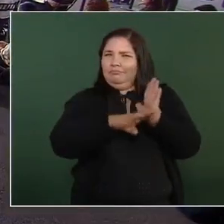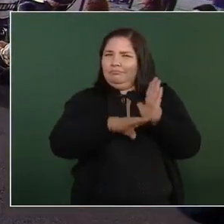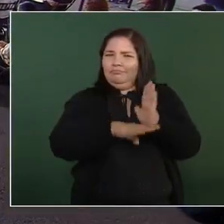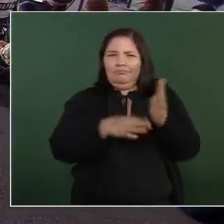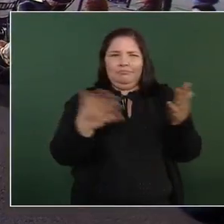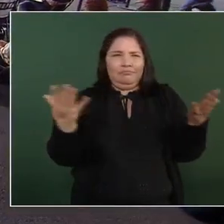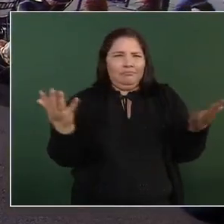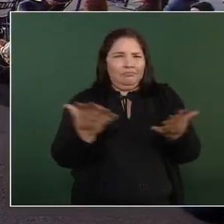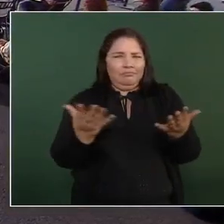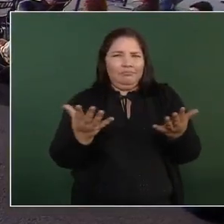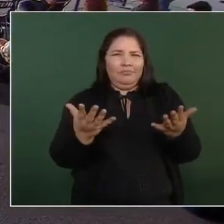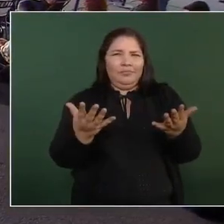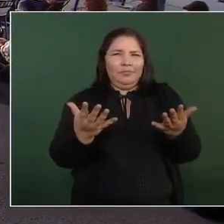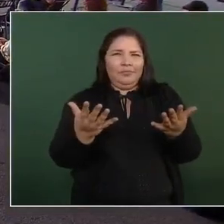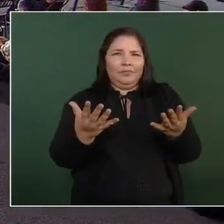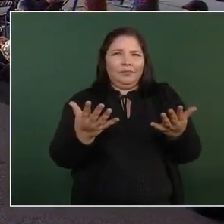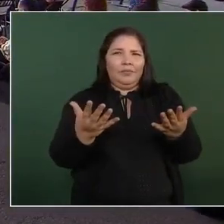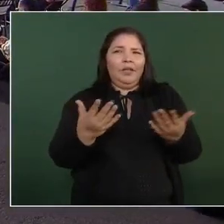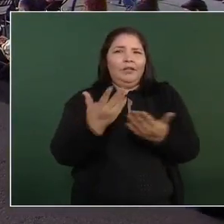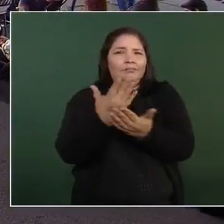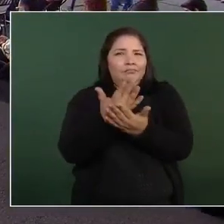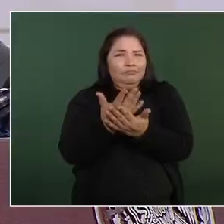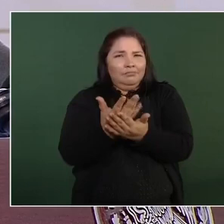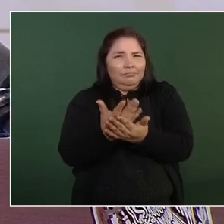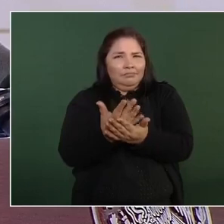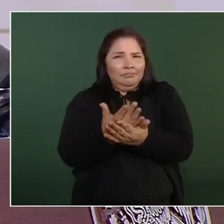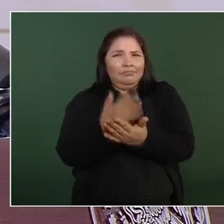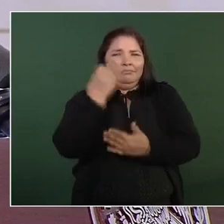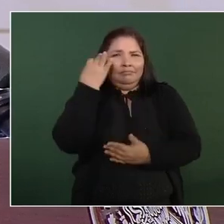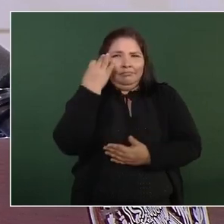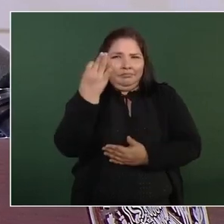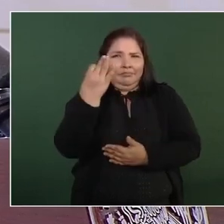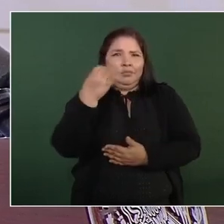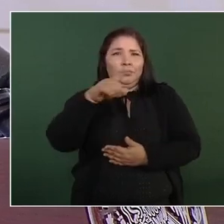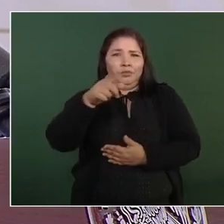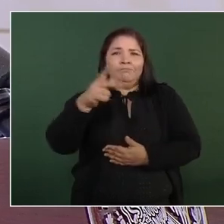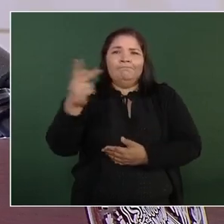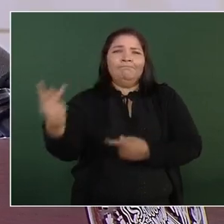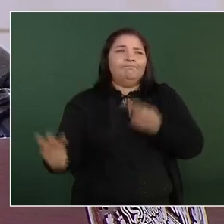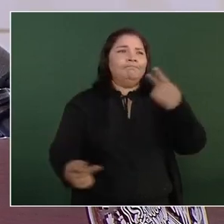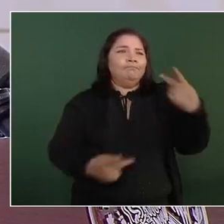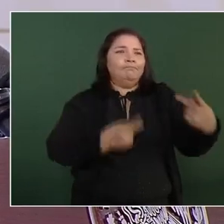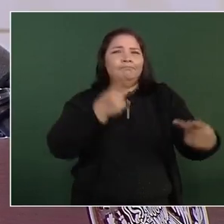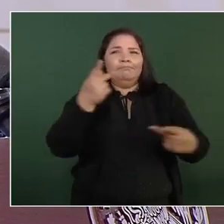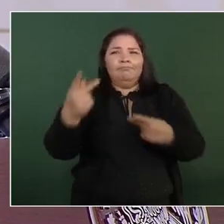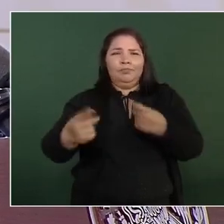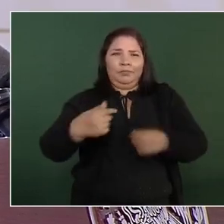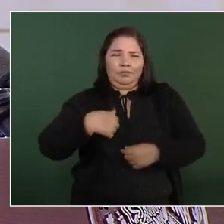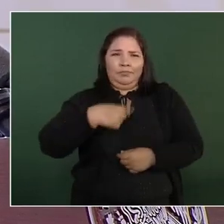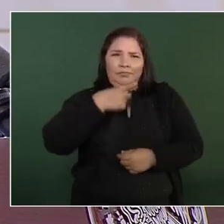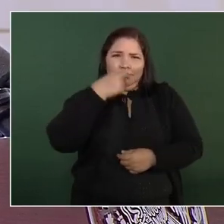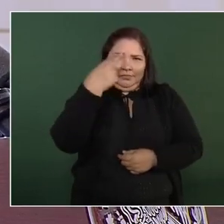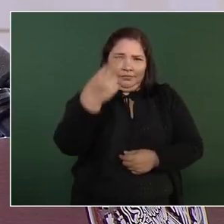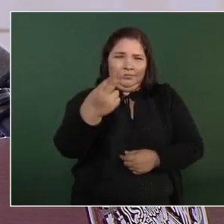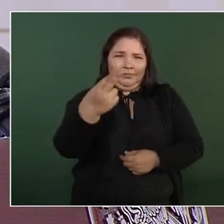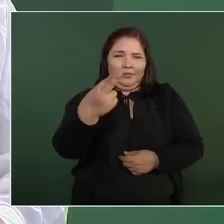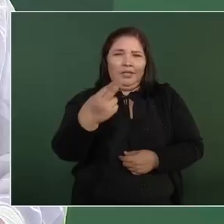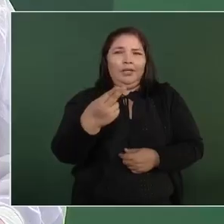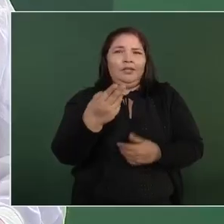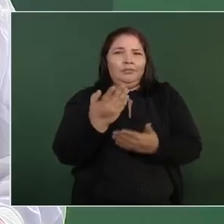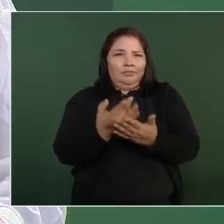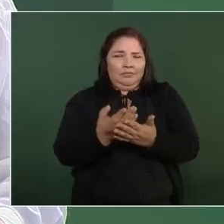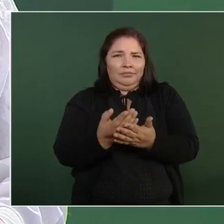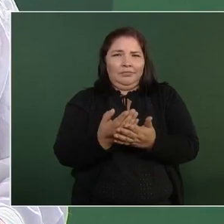nos reservamos un tiempo para preguntas y respuestas, que es el